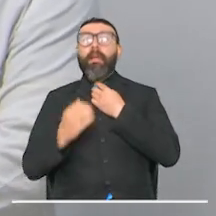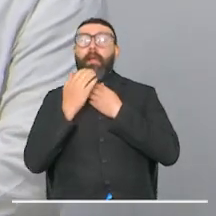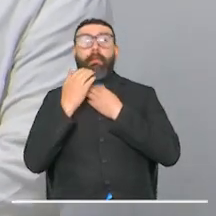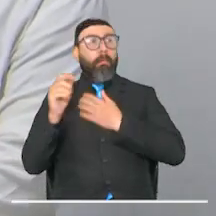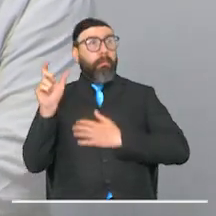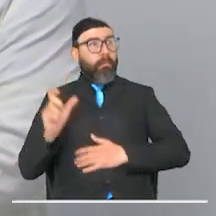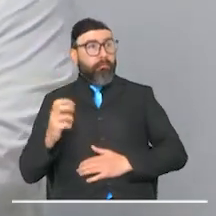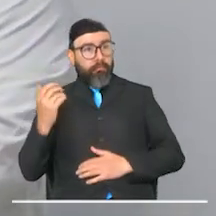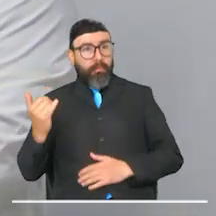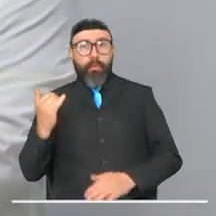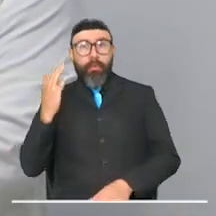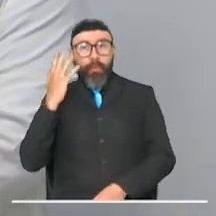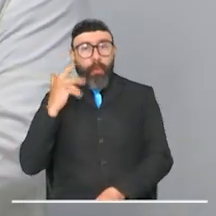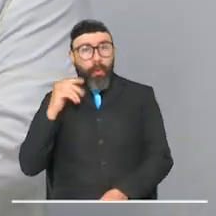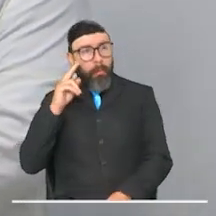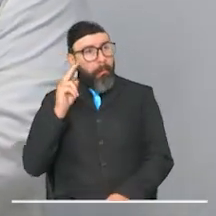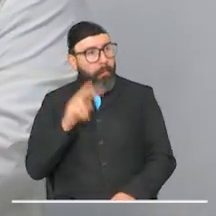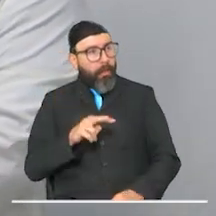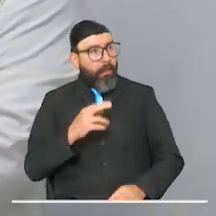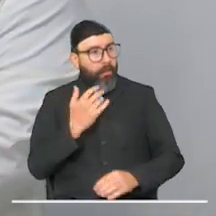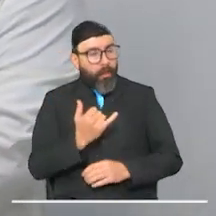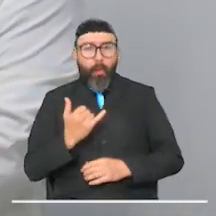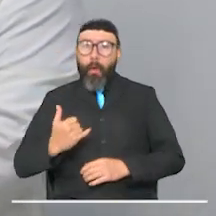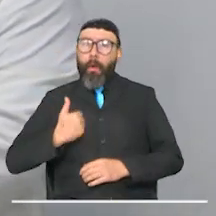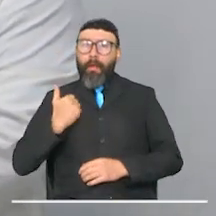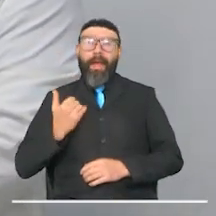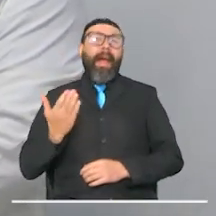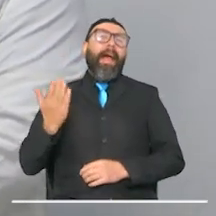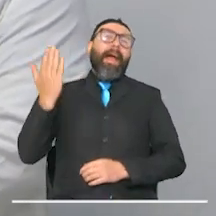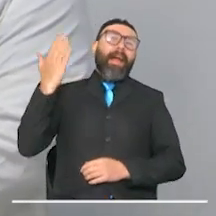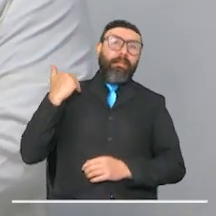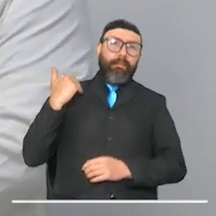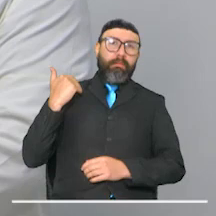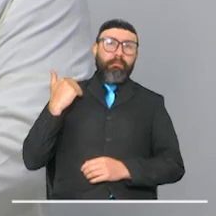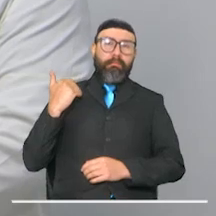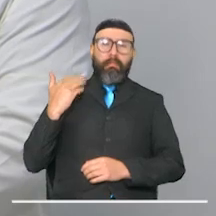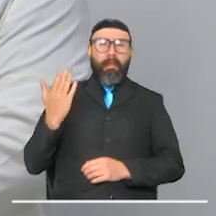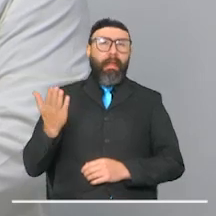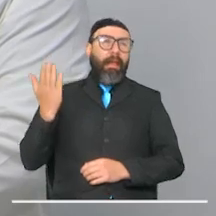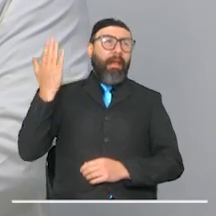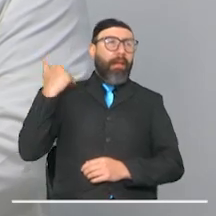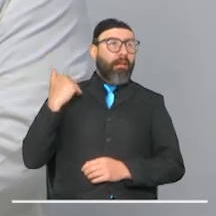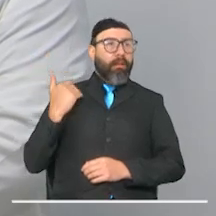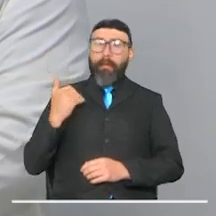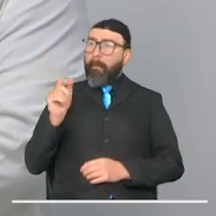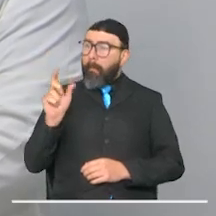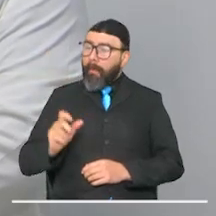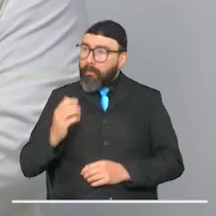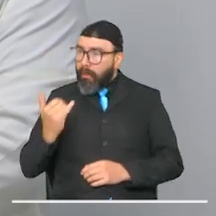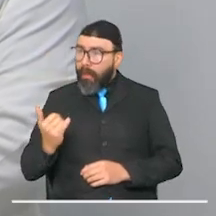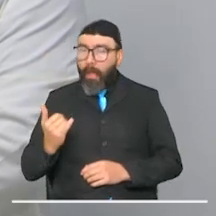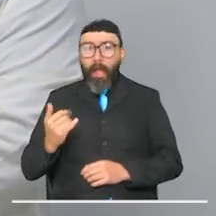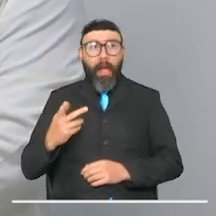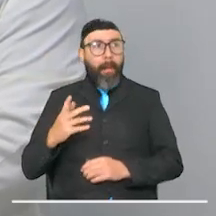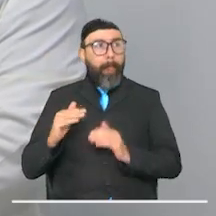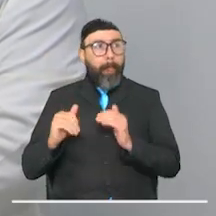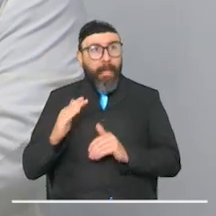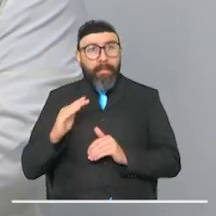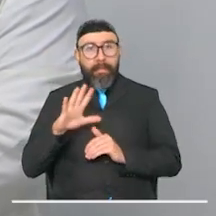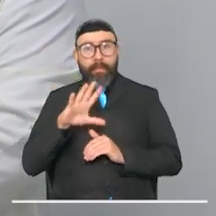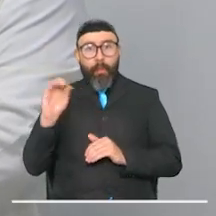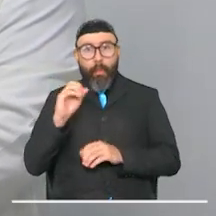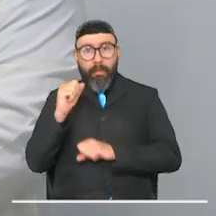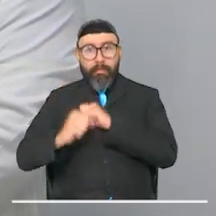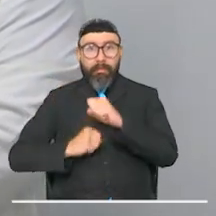estamos viendo más jóvenes porque antes era una consulta que comprometía a pacientes después de los 50 años pero